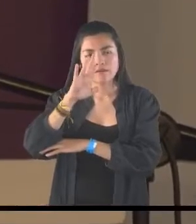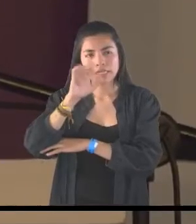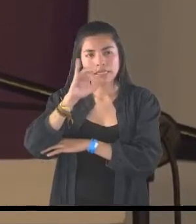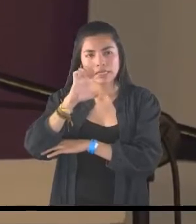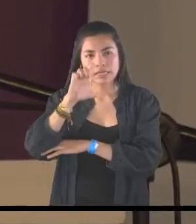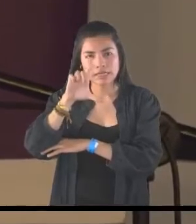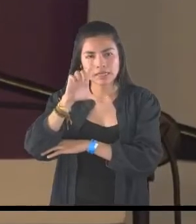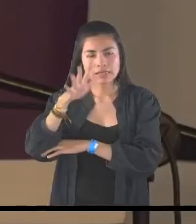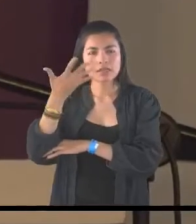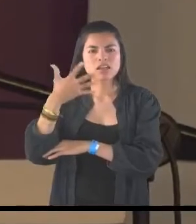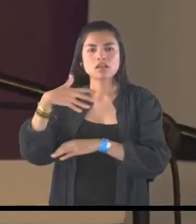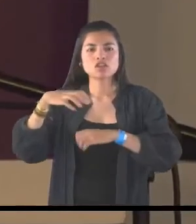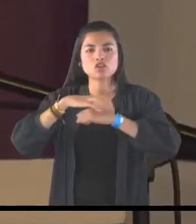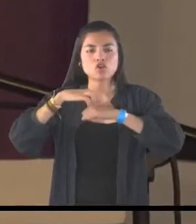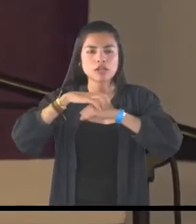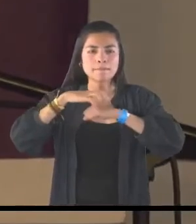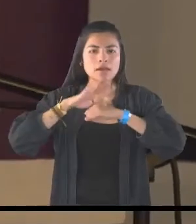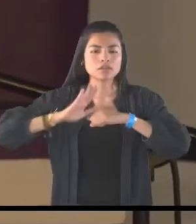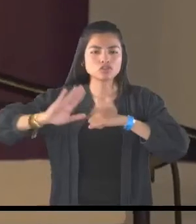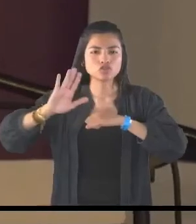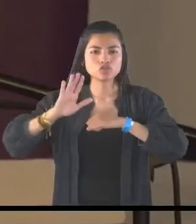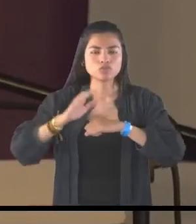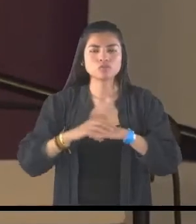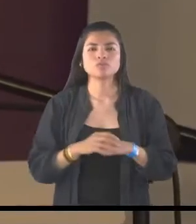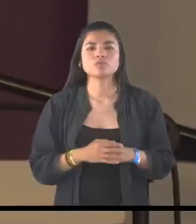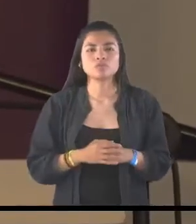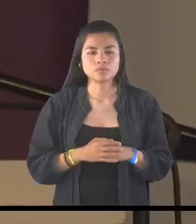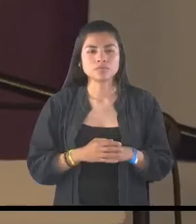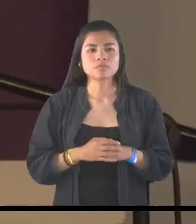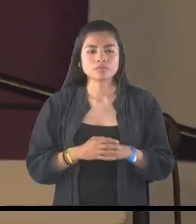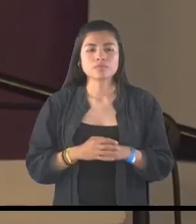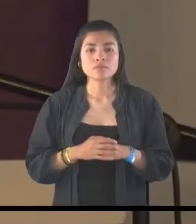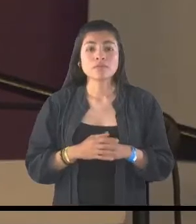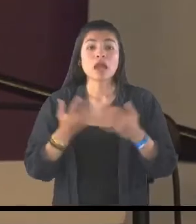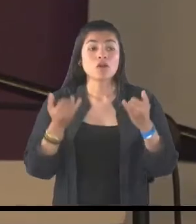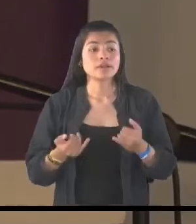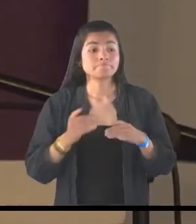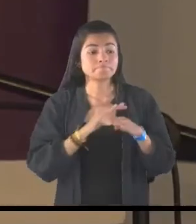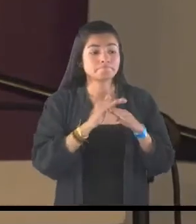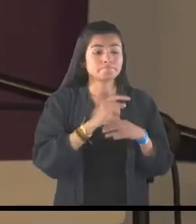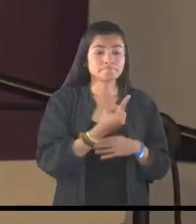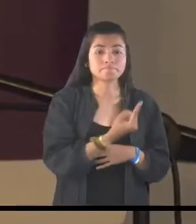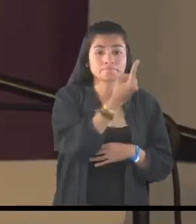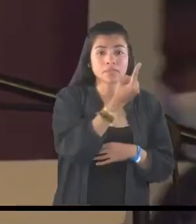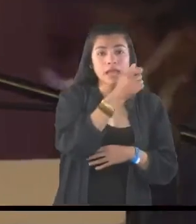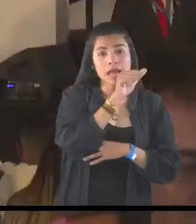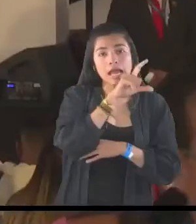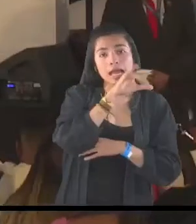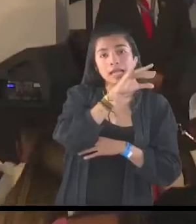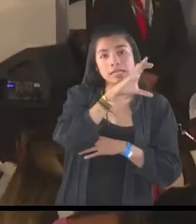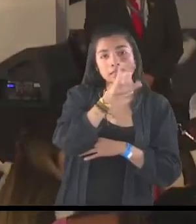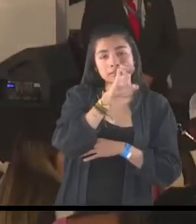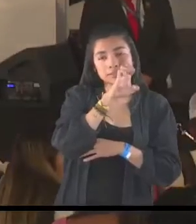de Collaima, Tolima, escucharemos sus reflexiones. Primero voy a invitar a la señora Alice Beatriz.